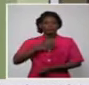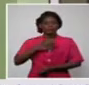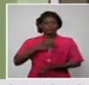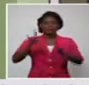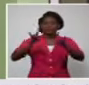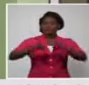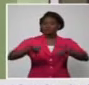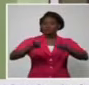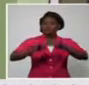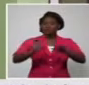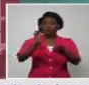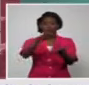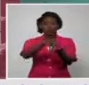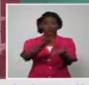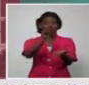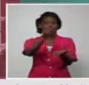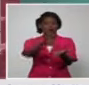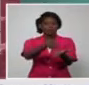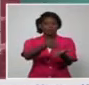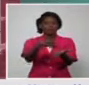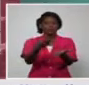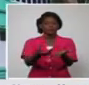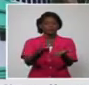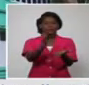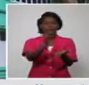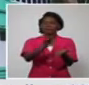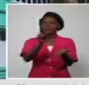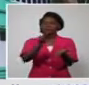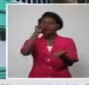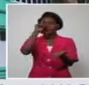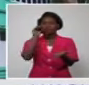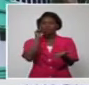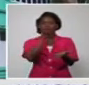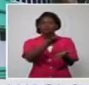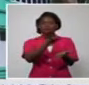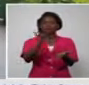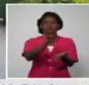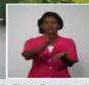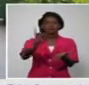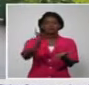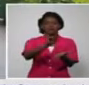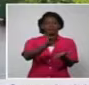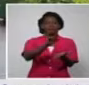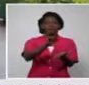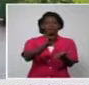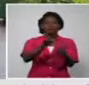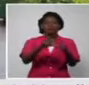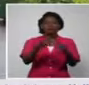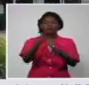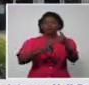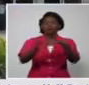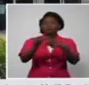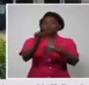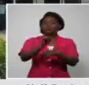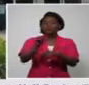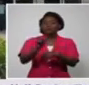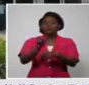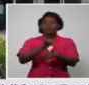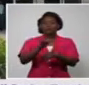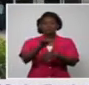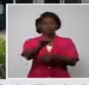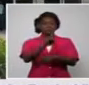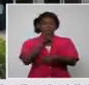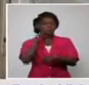Yemen con una capacidad de 66 camas para el aislamiento de casos asintomáticos y el